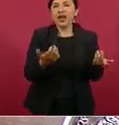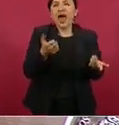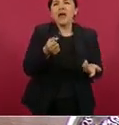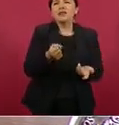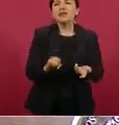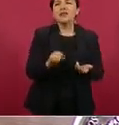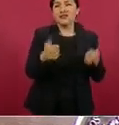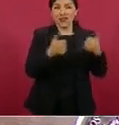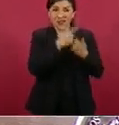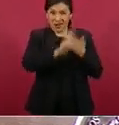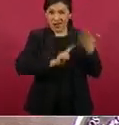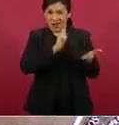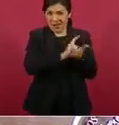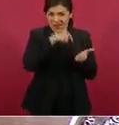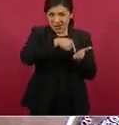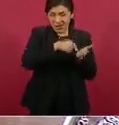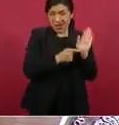ley